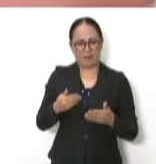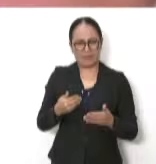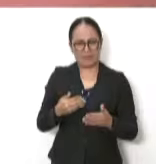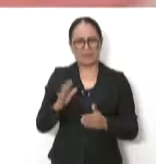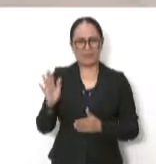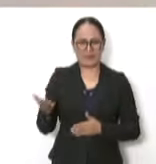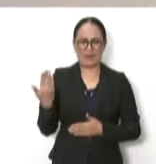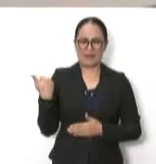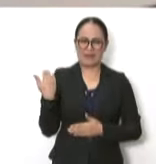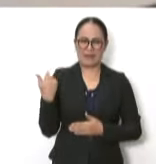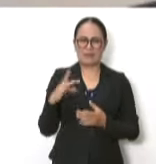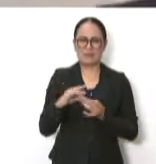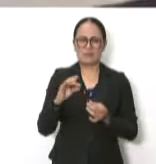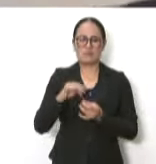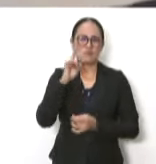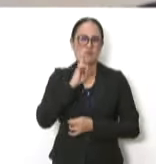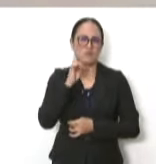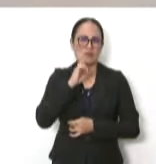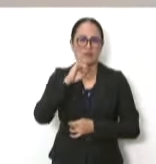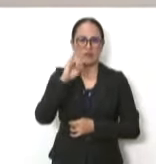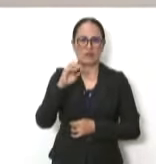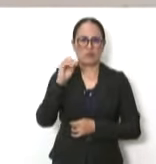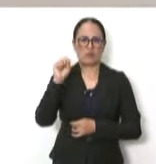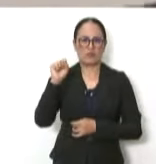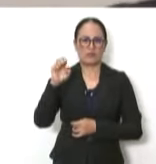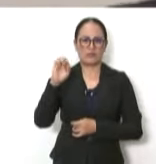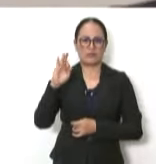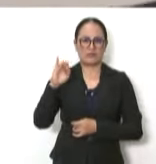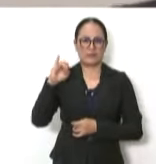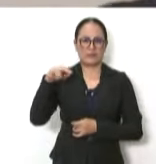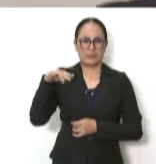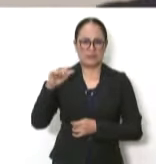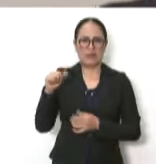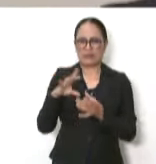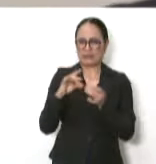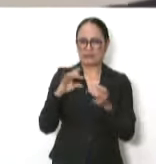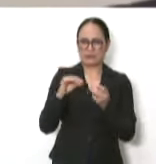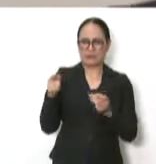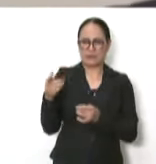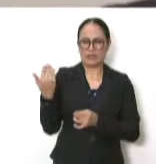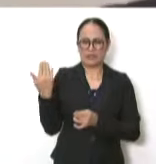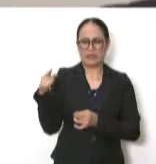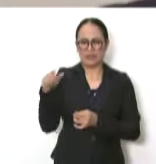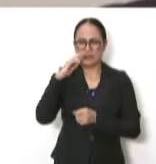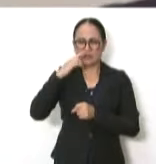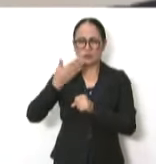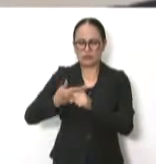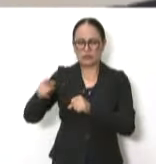decía la comisionada Josefina, coordinadora de la Comisión de Archivos del INAI,